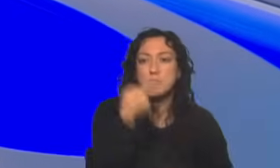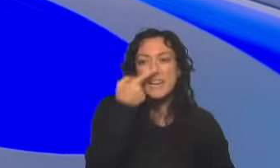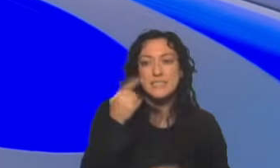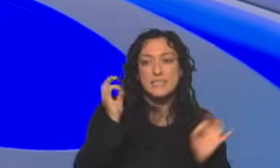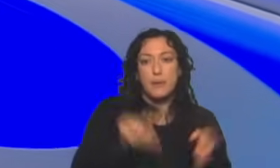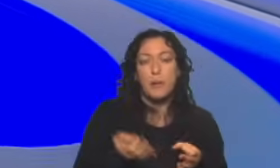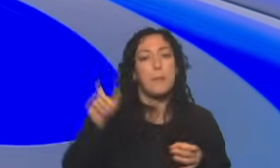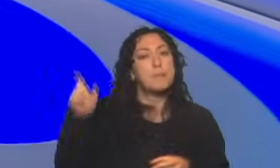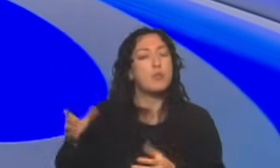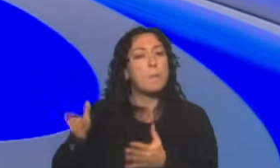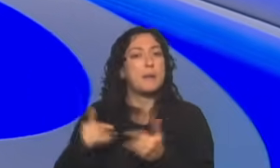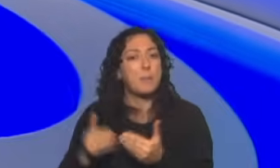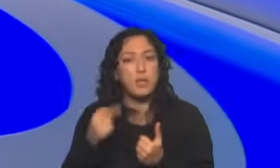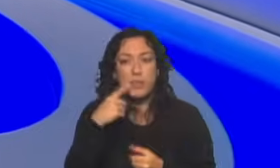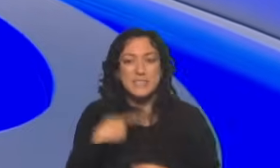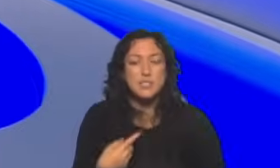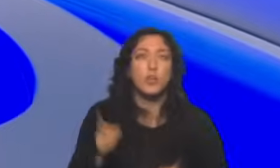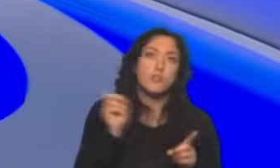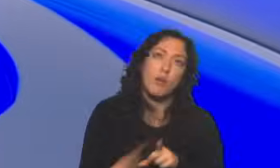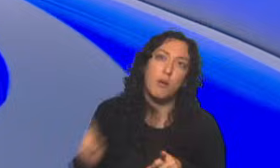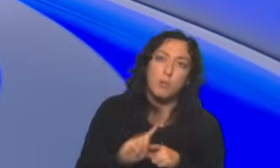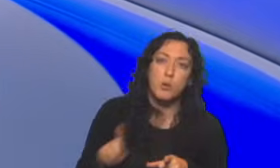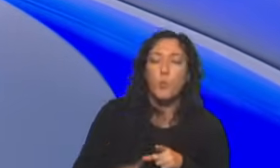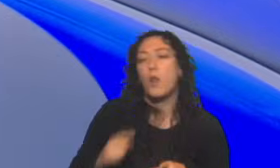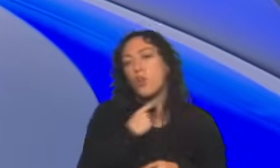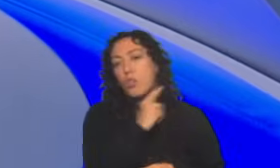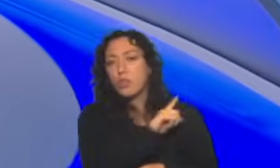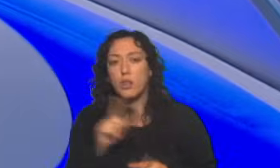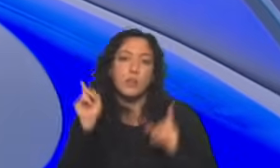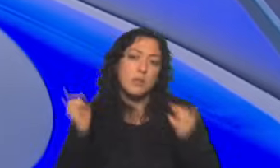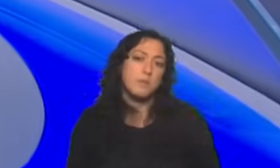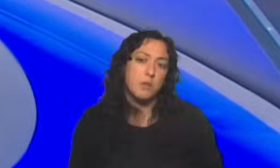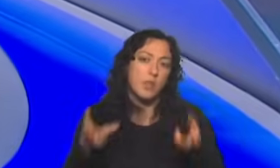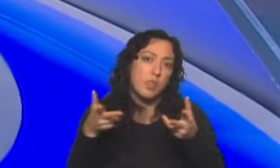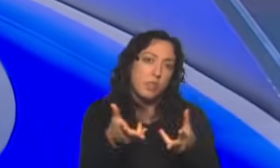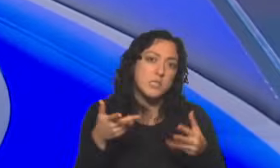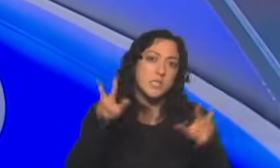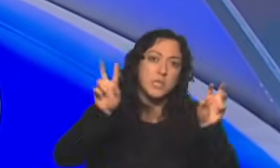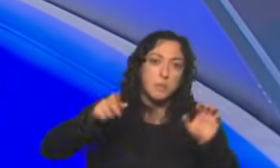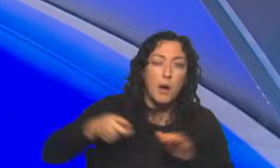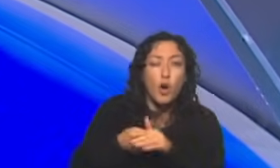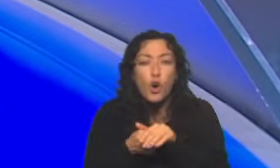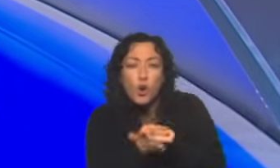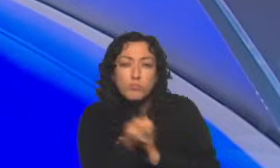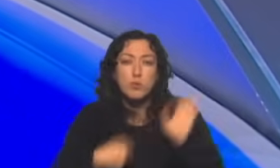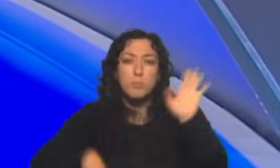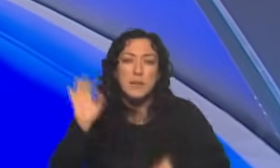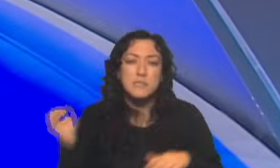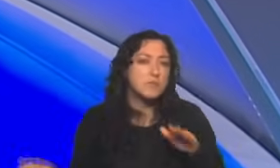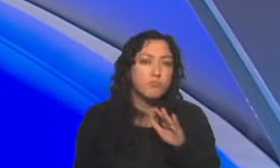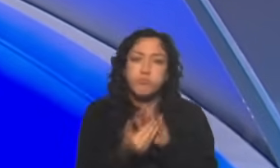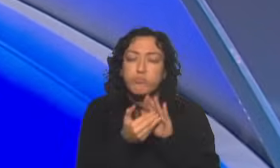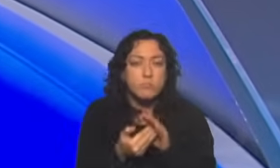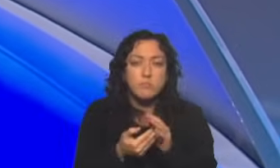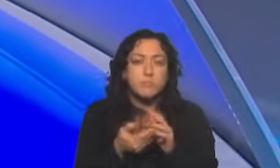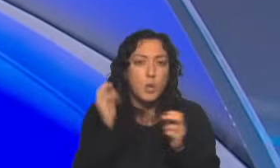informe un panameño que decía que no sea más de lo mismo y a su vez que planteaban que el tema de corrupción es uno de los temas principales. Pero a su